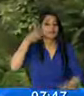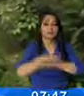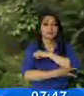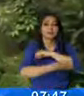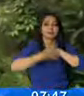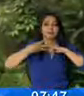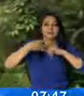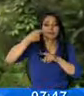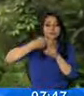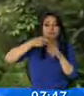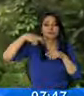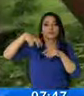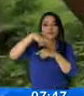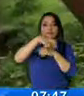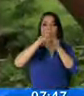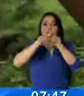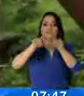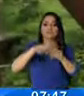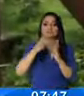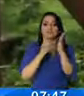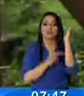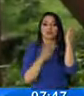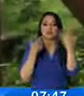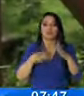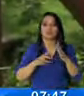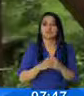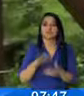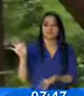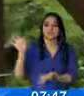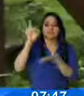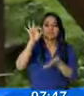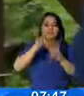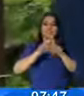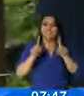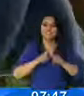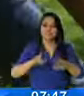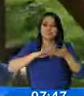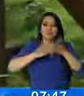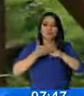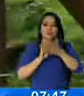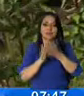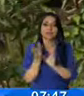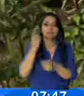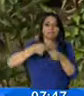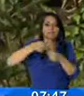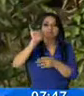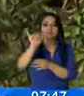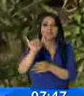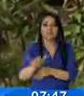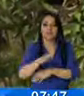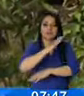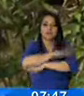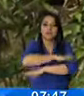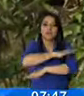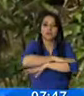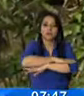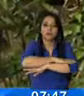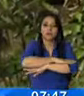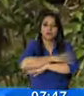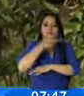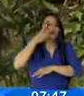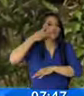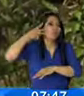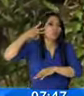celebra el mes del turismo con varios programas delegaciones de varias nacionalidades asistirán este sábado al Malecón boayacu en